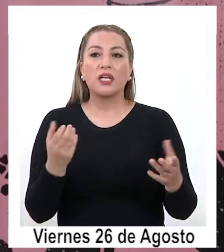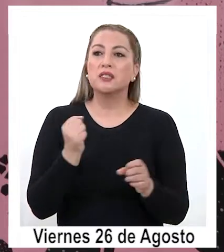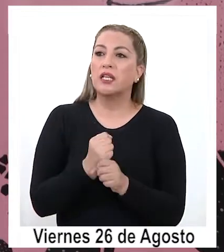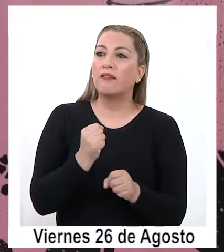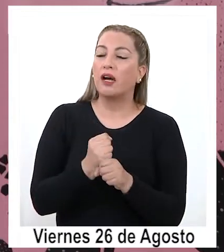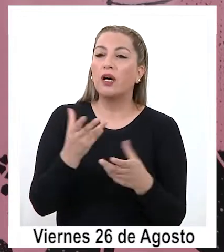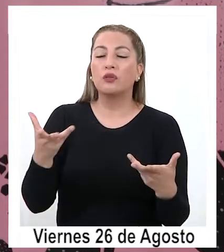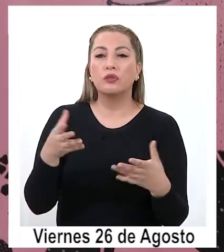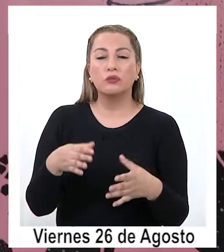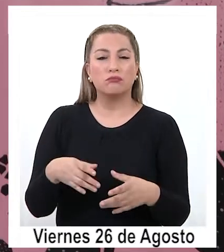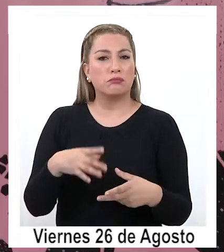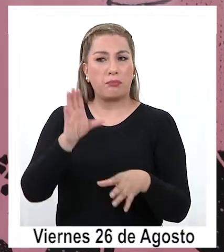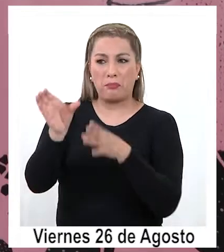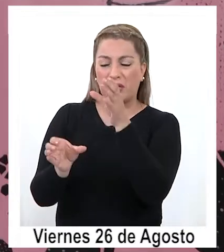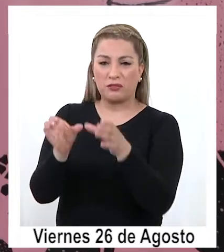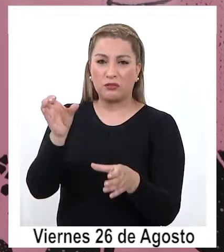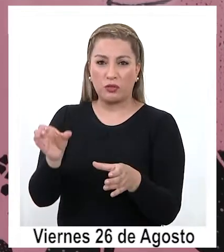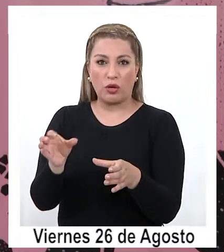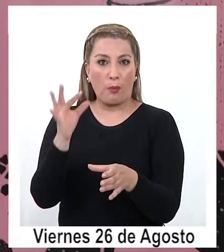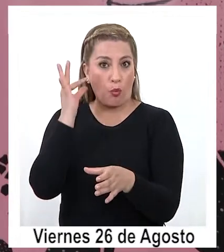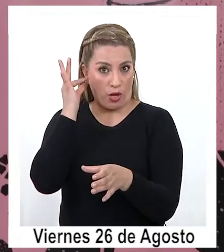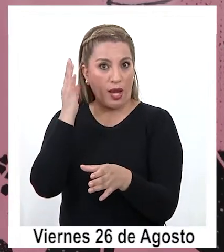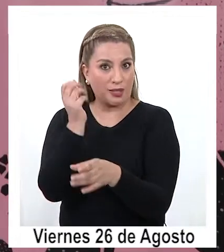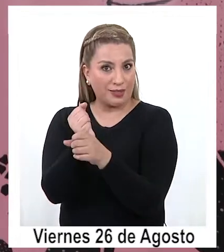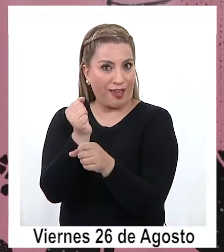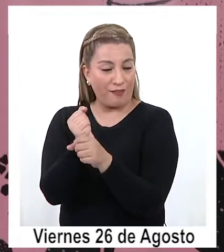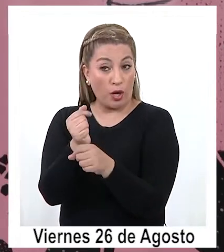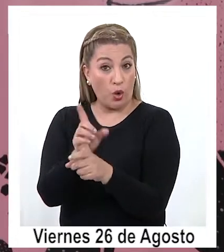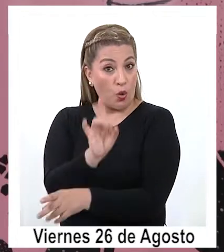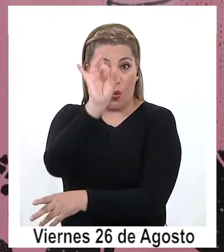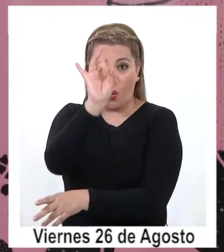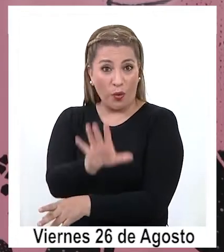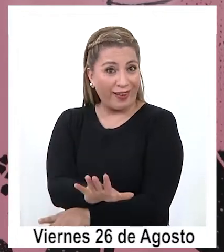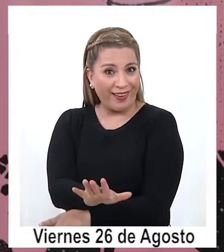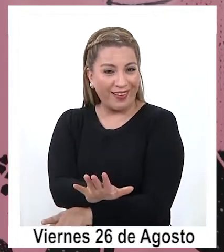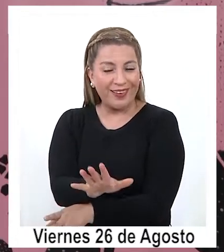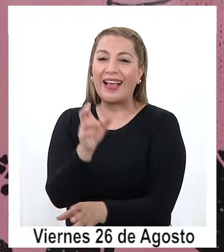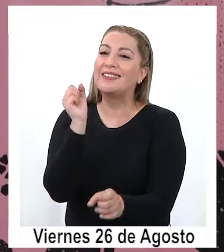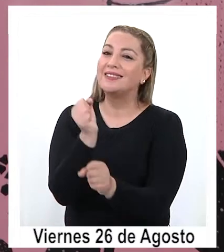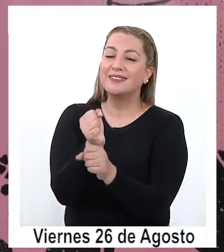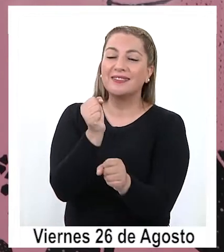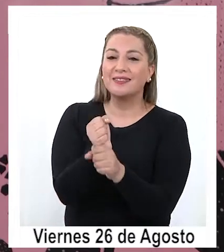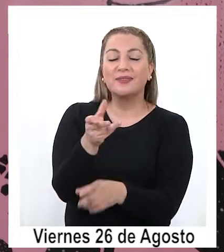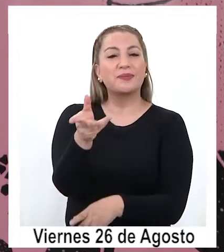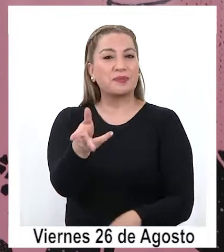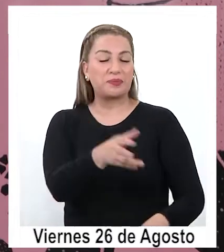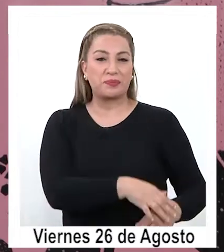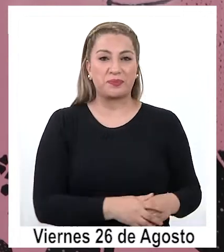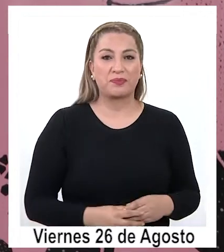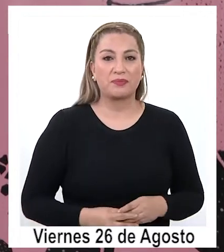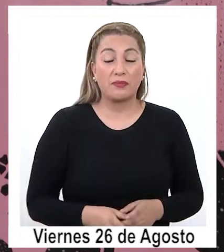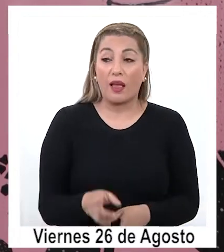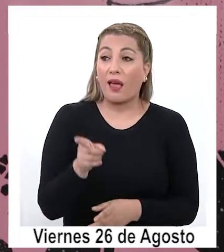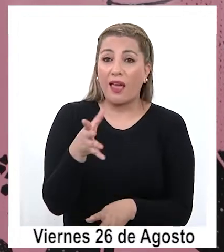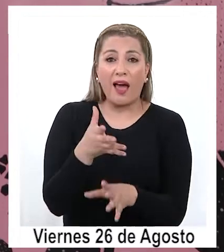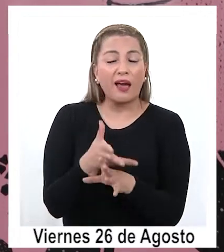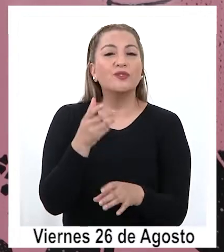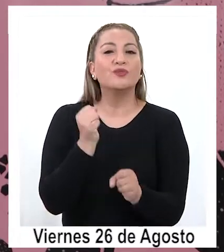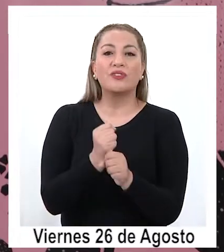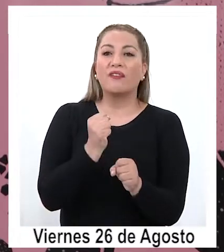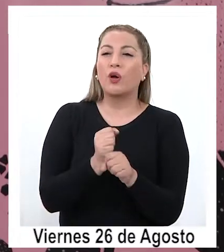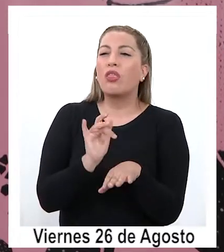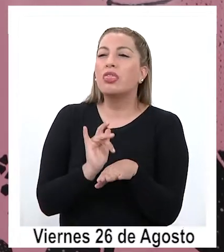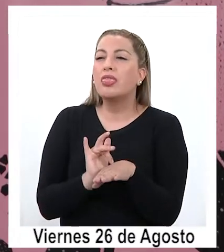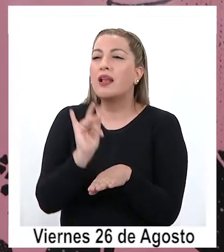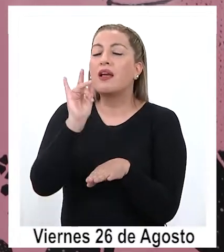un equipo además particularmente conformado por mujeres que es una cosa inédita en las obras de esa envergadura pero ahí hay un trabajo muy